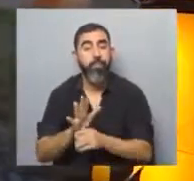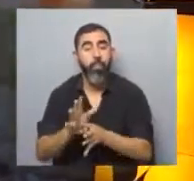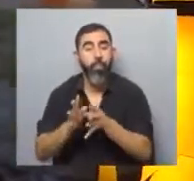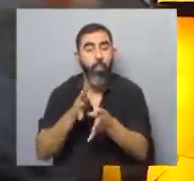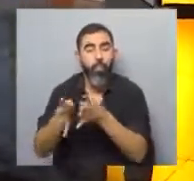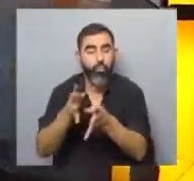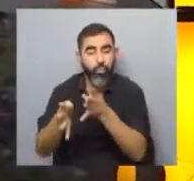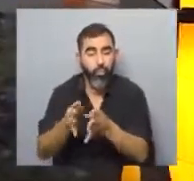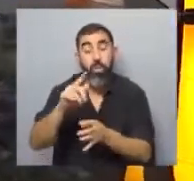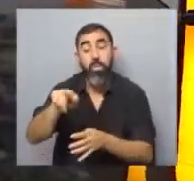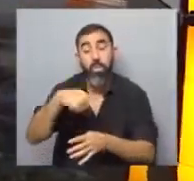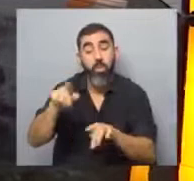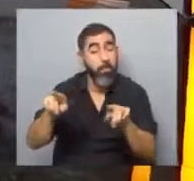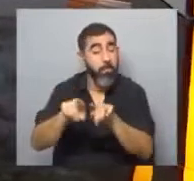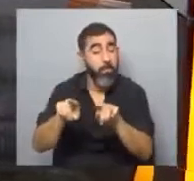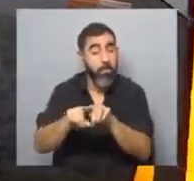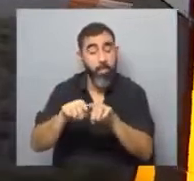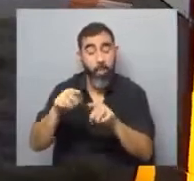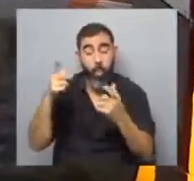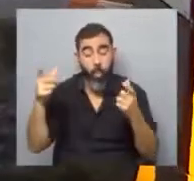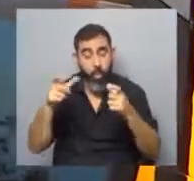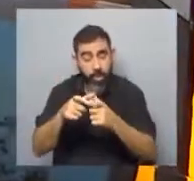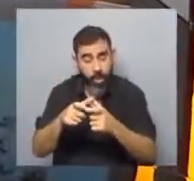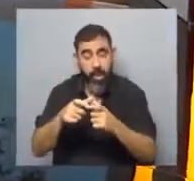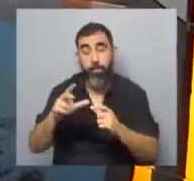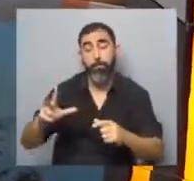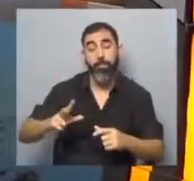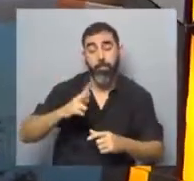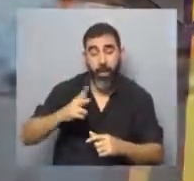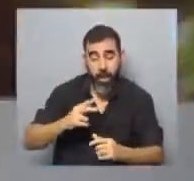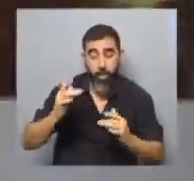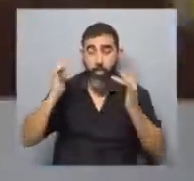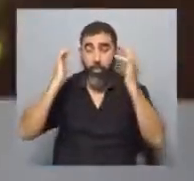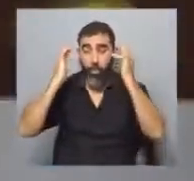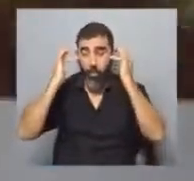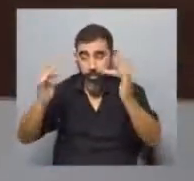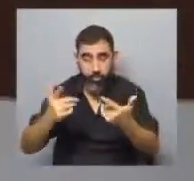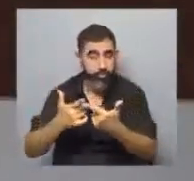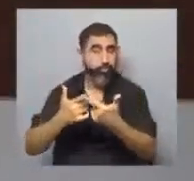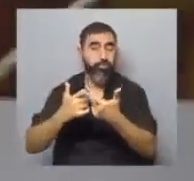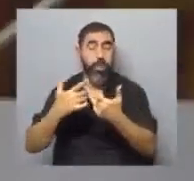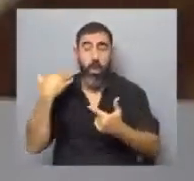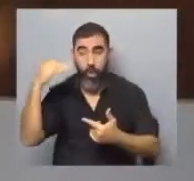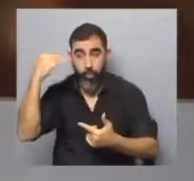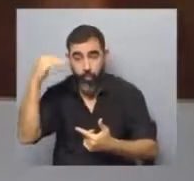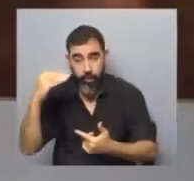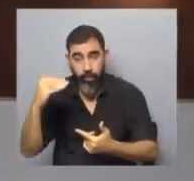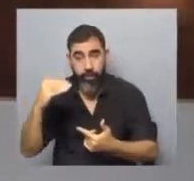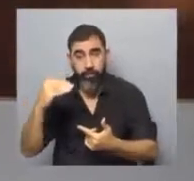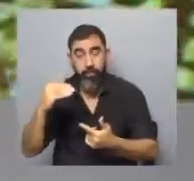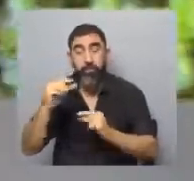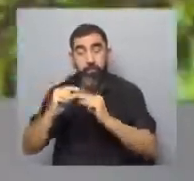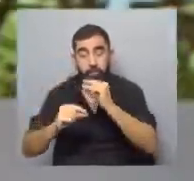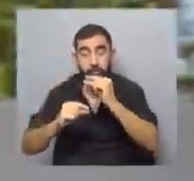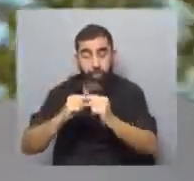geoparque. Luego, la propia comunidad, los privados, la educación, las autoridades,